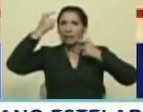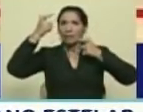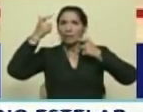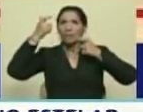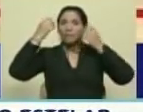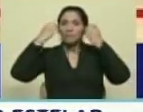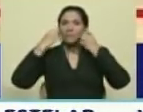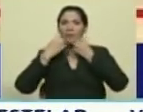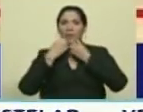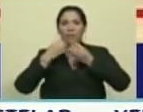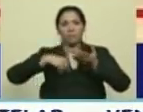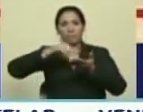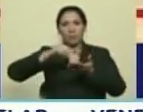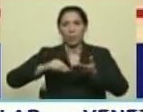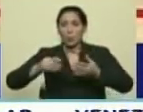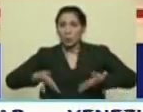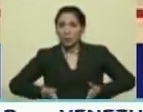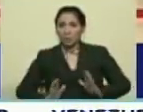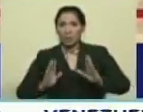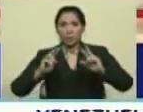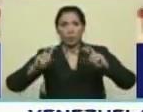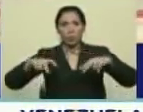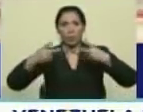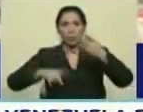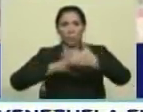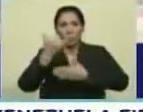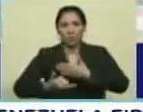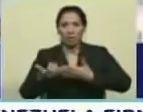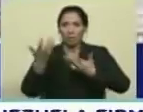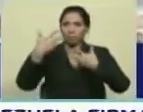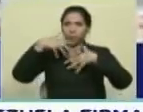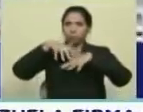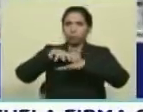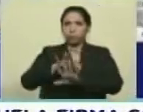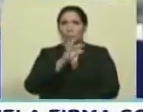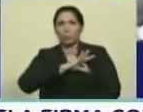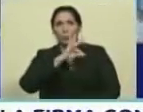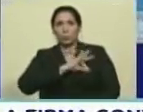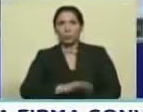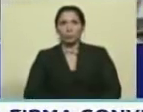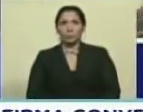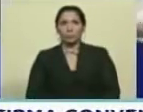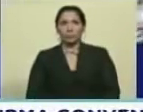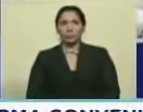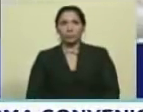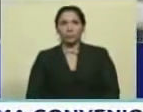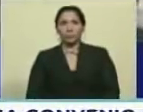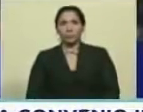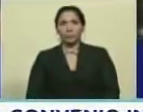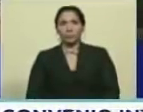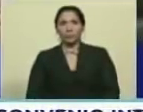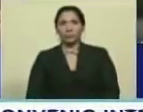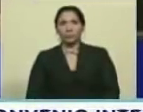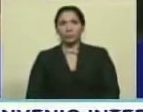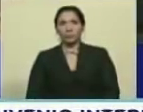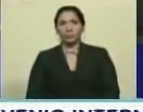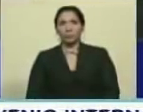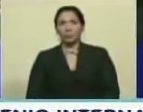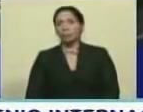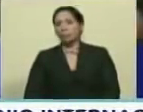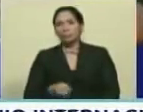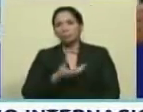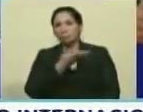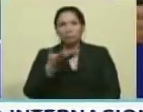de nacimiento del nuevo proyecto de integración entre iguales? ¿Quién que lo vivió no se emociona con la memoria de la